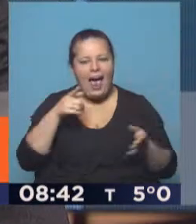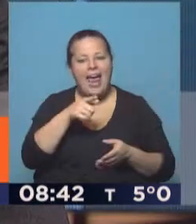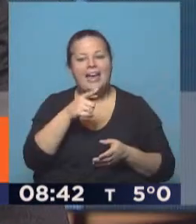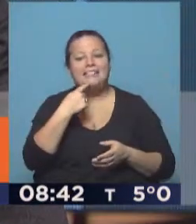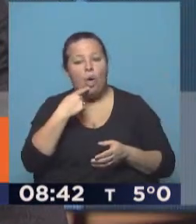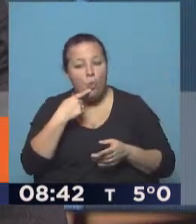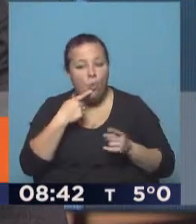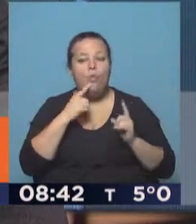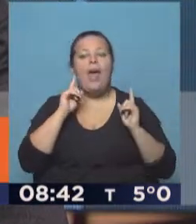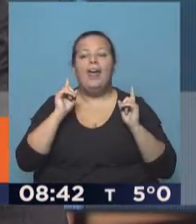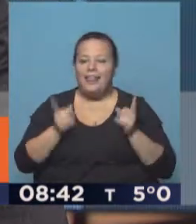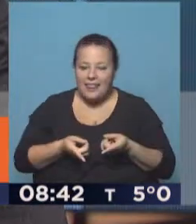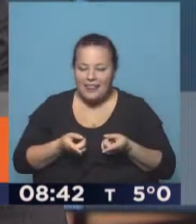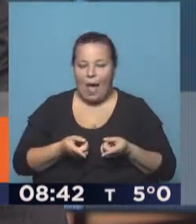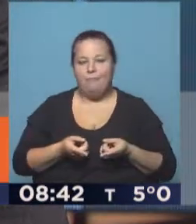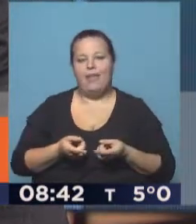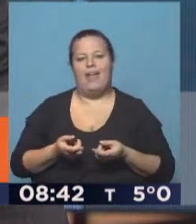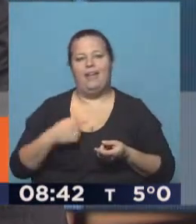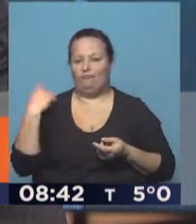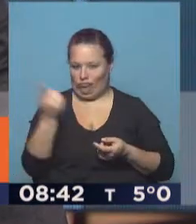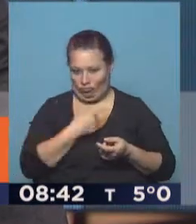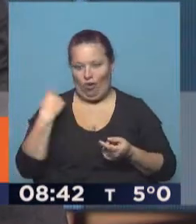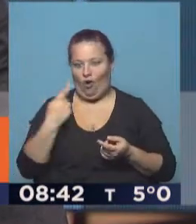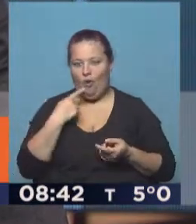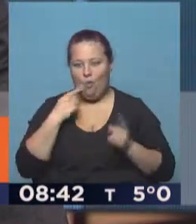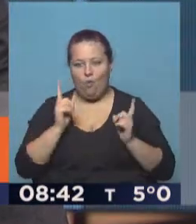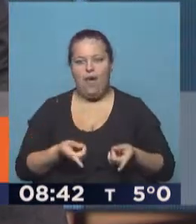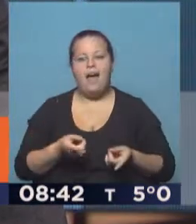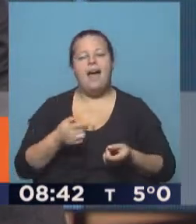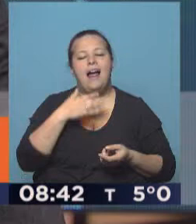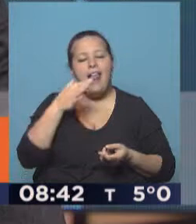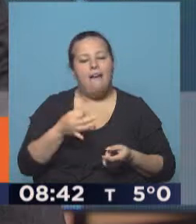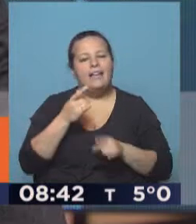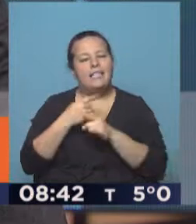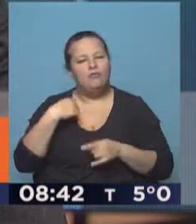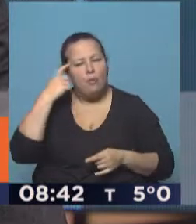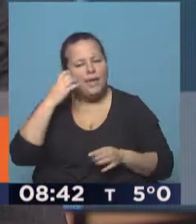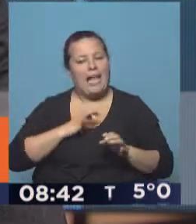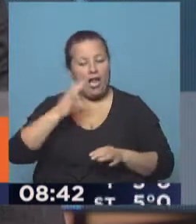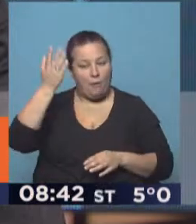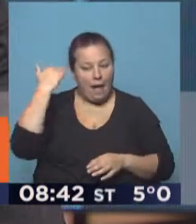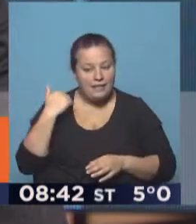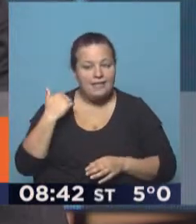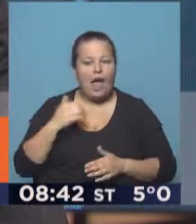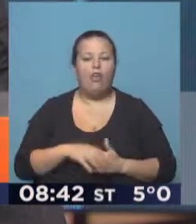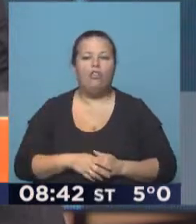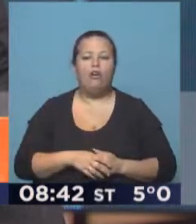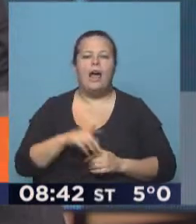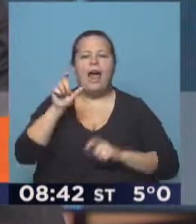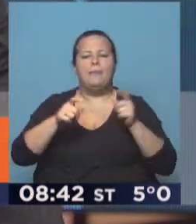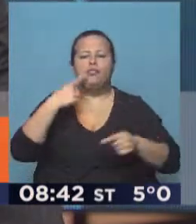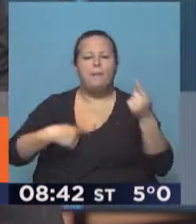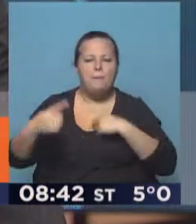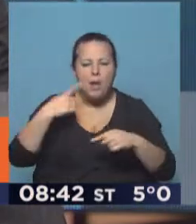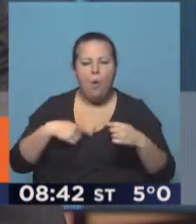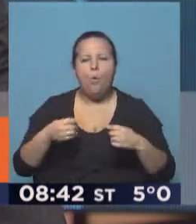interrogantes también nos los hicimos varios. Sí. Yo, la verdad que siempre supuse el año pasado que mucha gente me